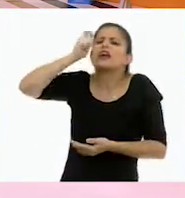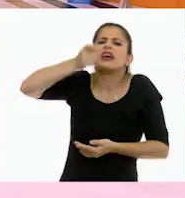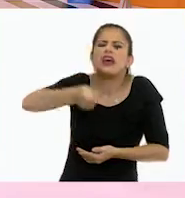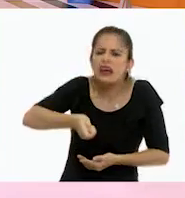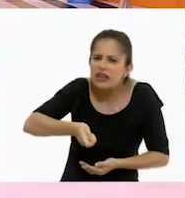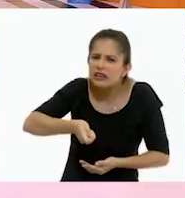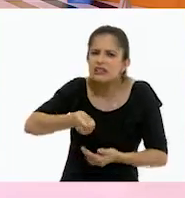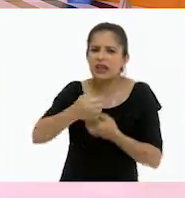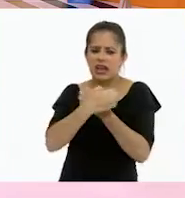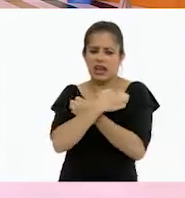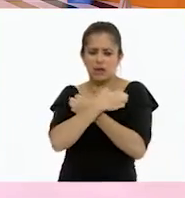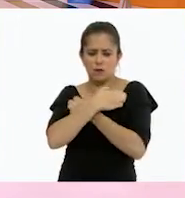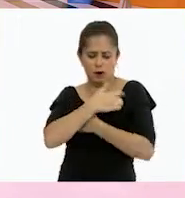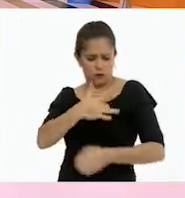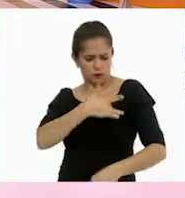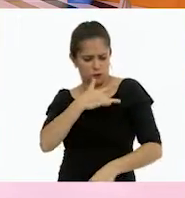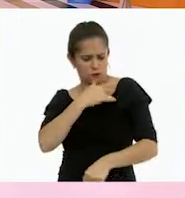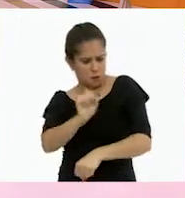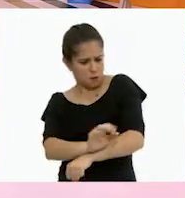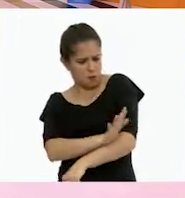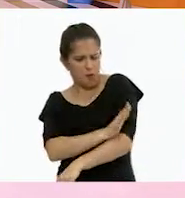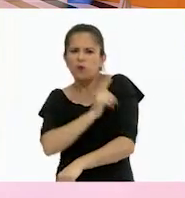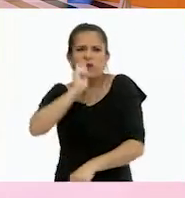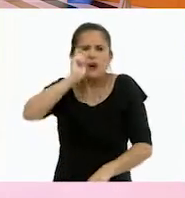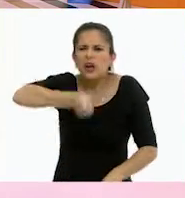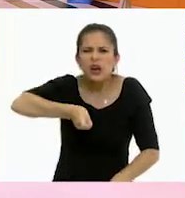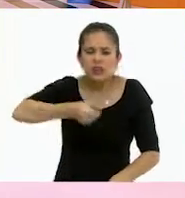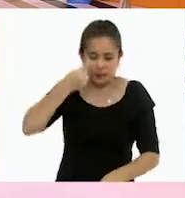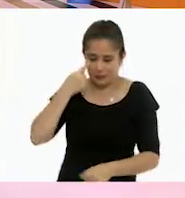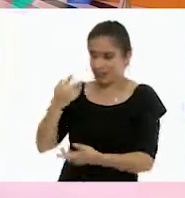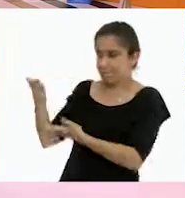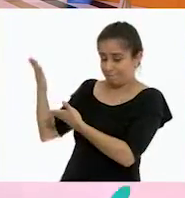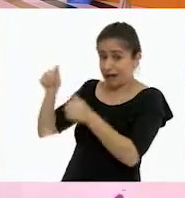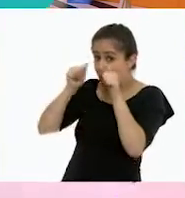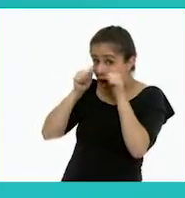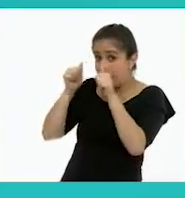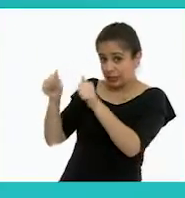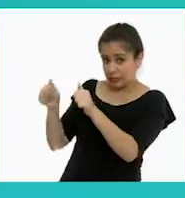que ver con la educación socioemocional. Regresamos en un momento. Véanla bien. Escuchen.